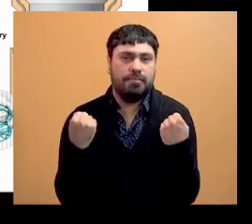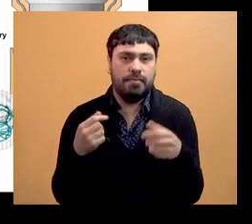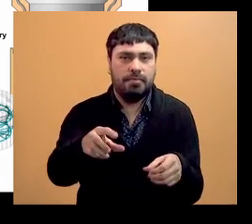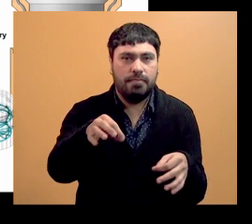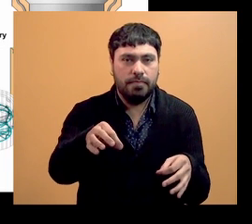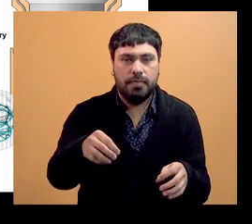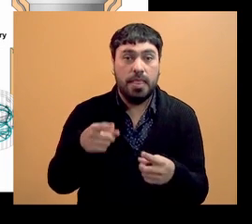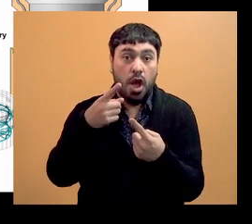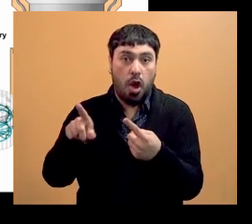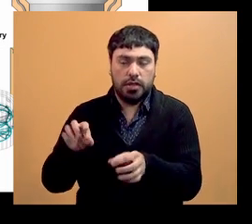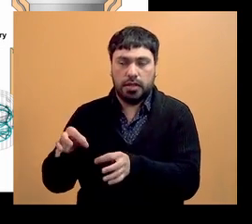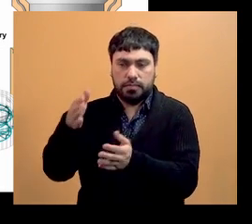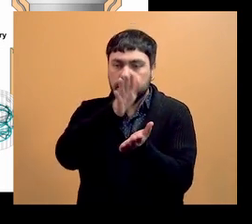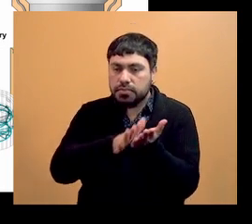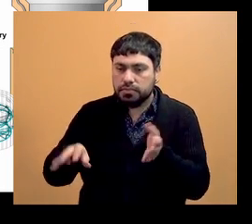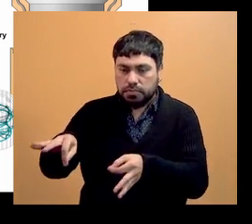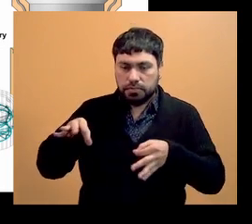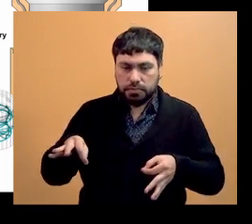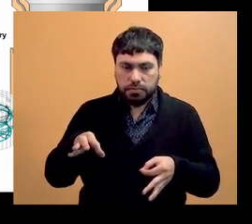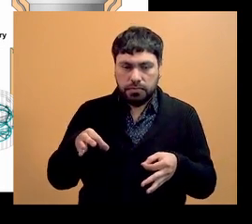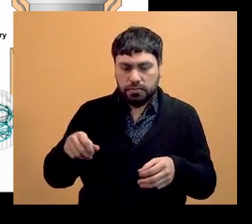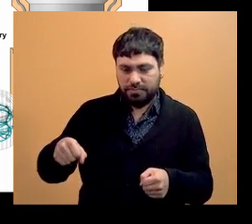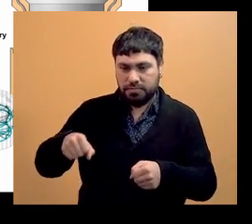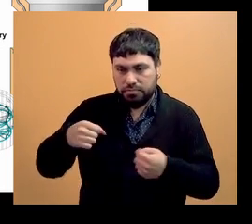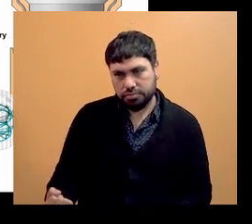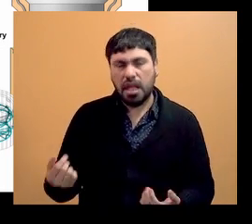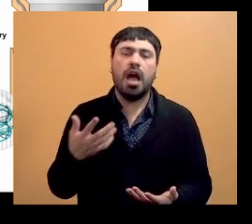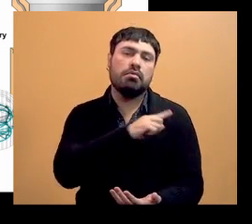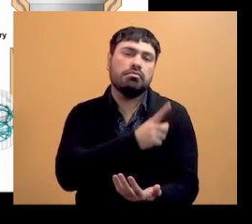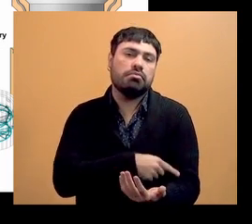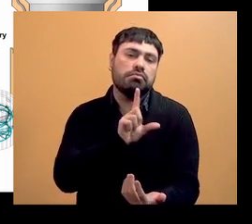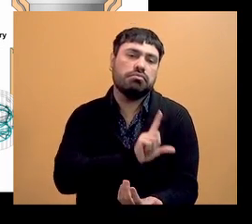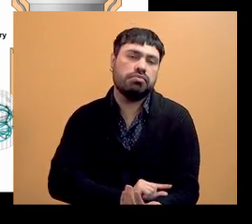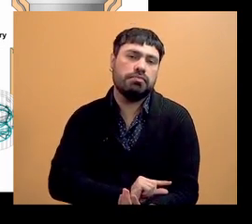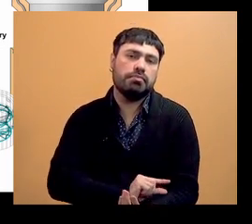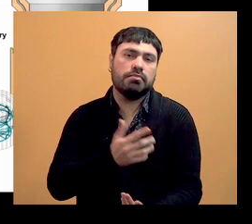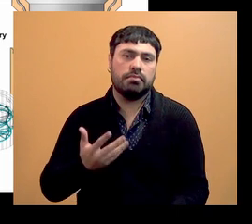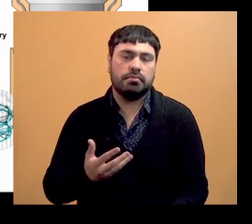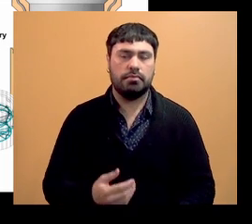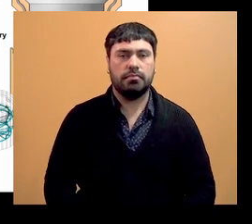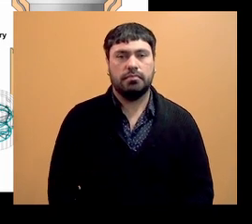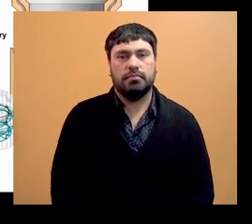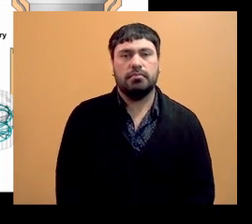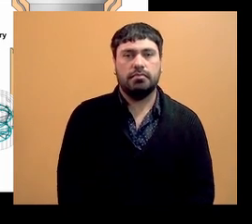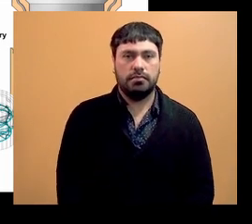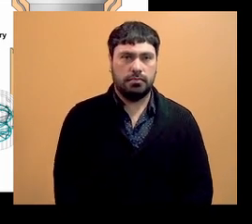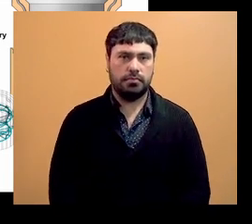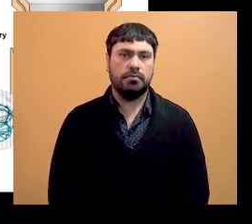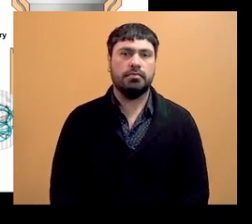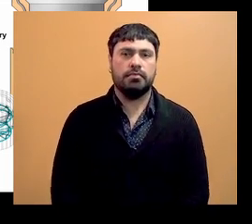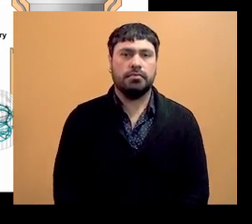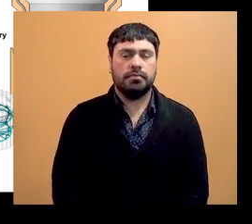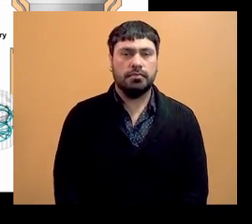polímeros como en metal. Me tocó poder verlo y participar en ambos tipos de pruebas en los laboratorios allá en la Universidad de